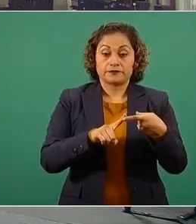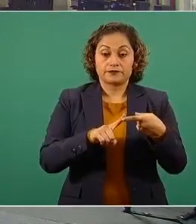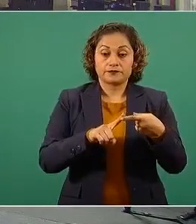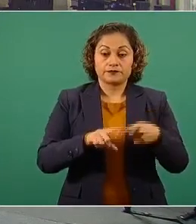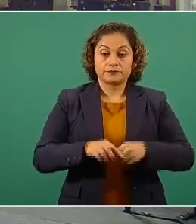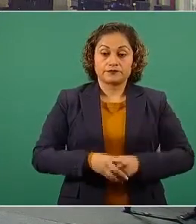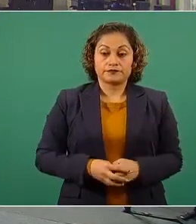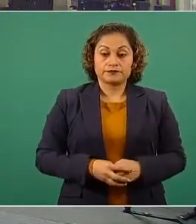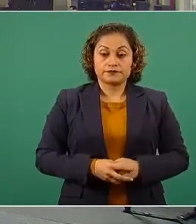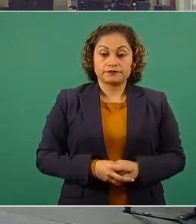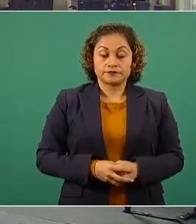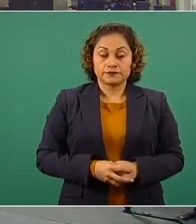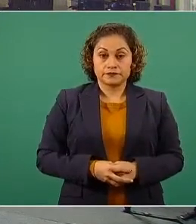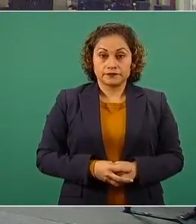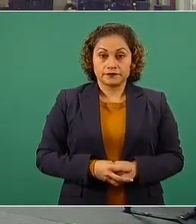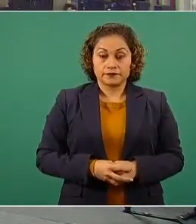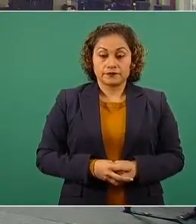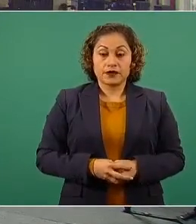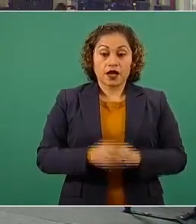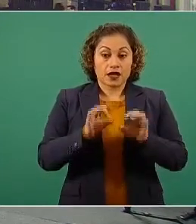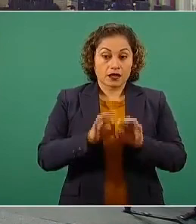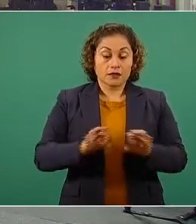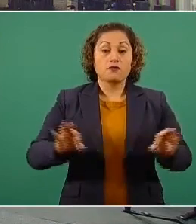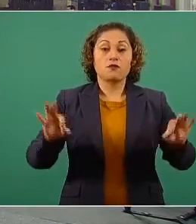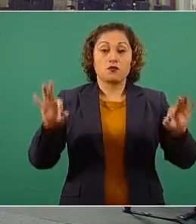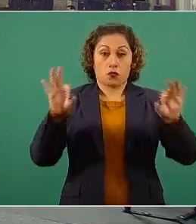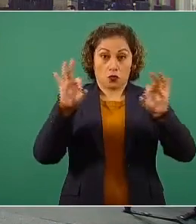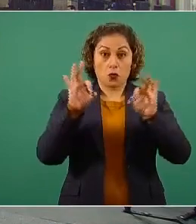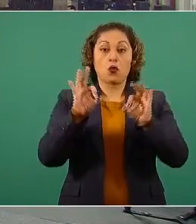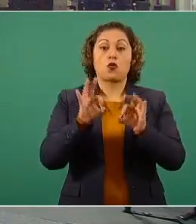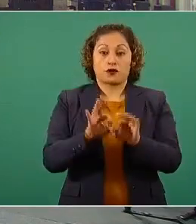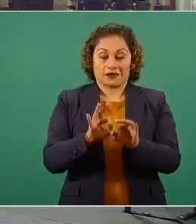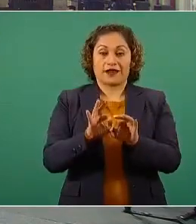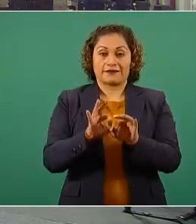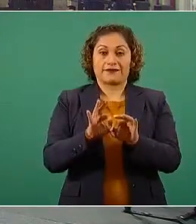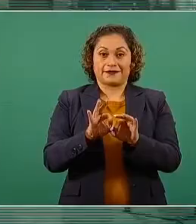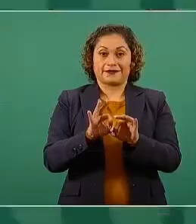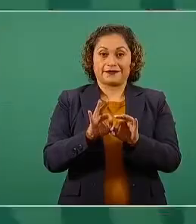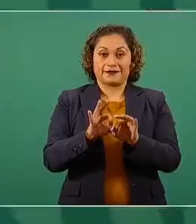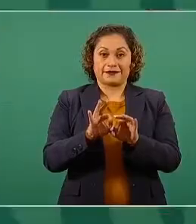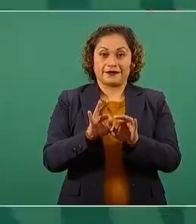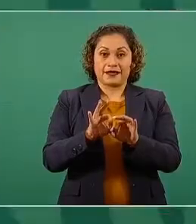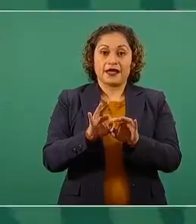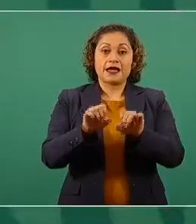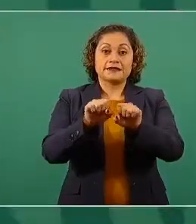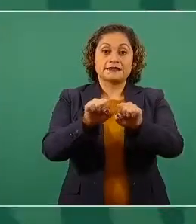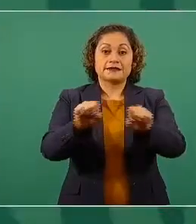la importancia de la integración del sector energético.